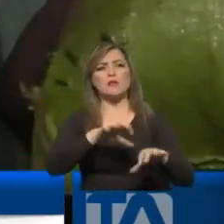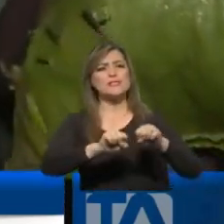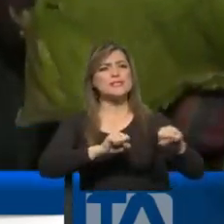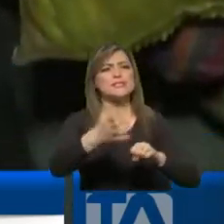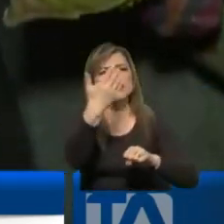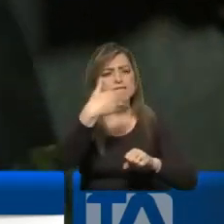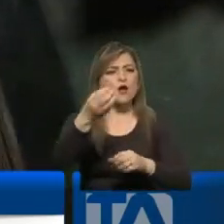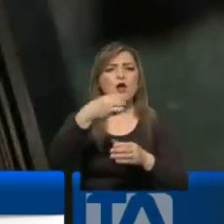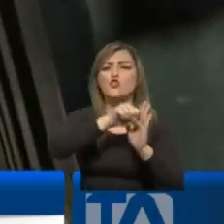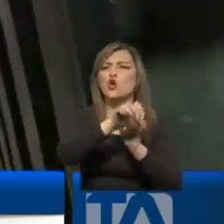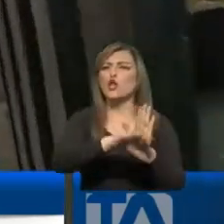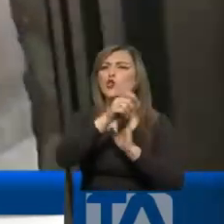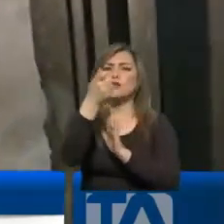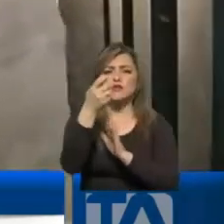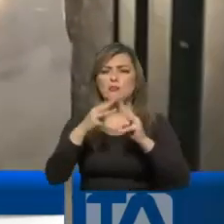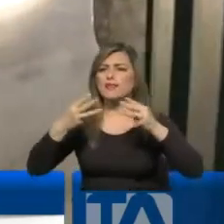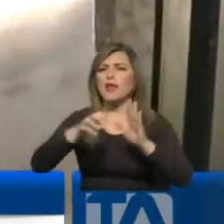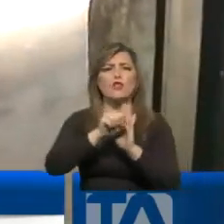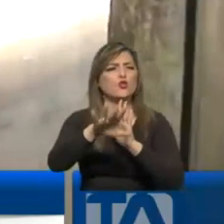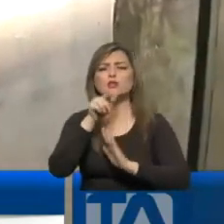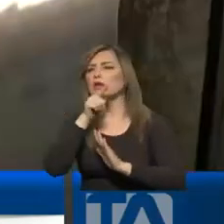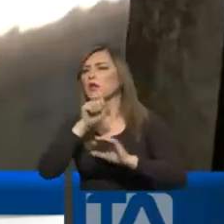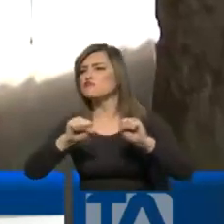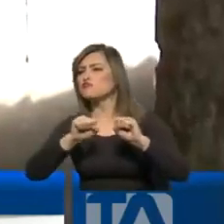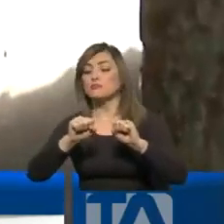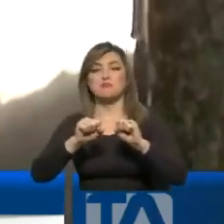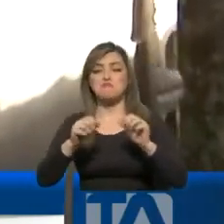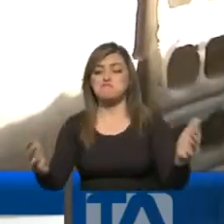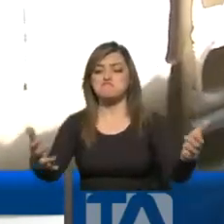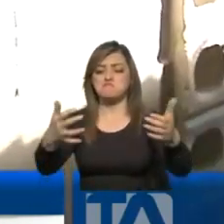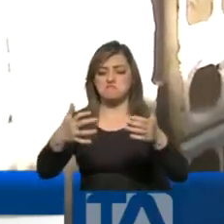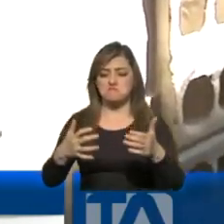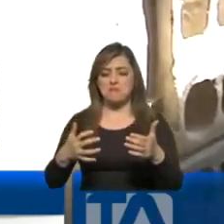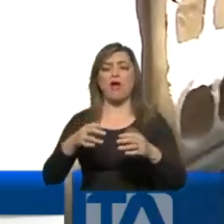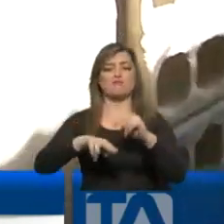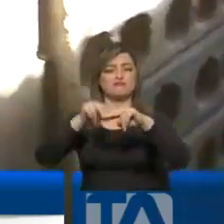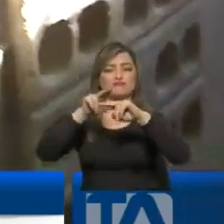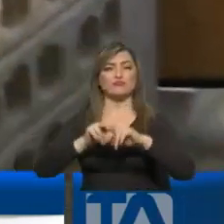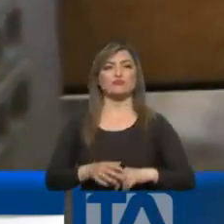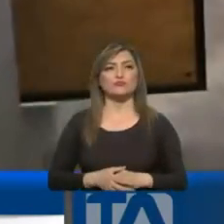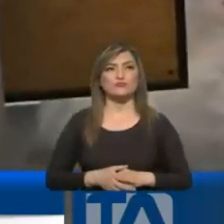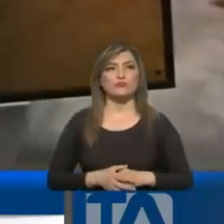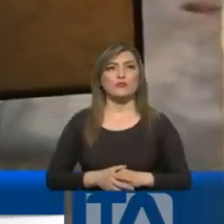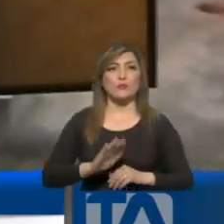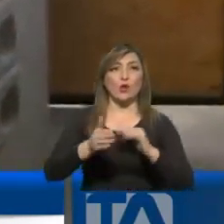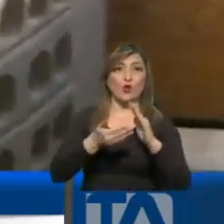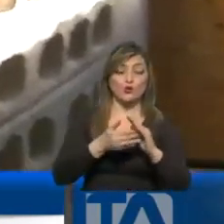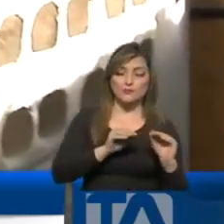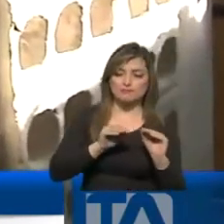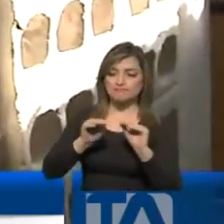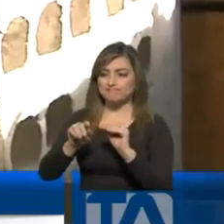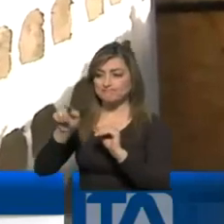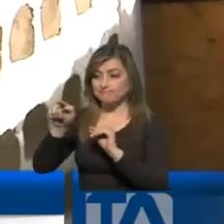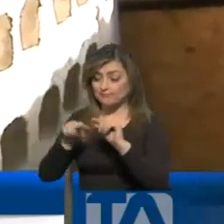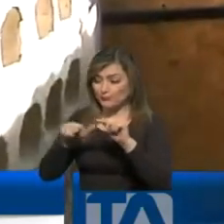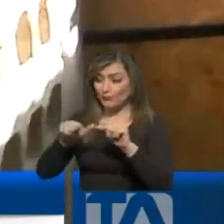económicos y materiales para la construcción. Perfecto, muchas gracias. Y bueno, vamos nuevamente a regresar entonces al sitio